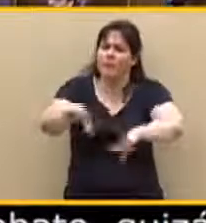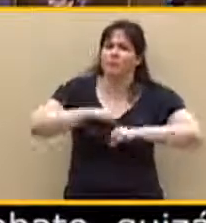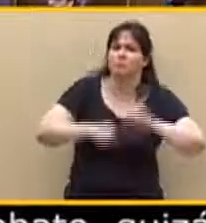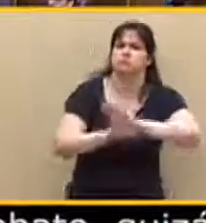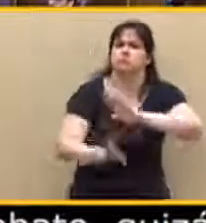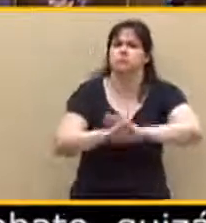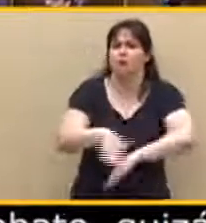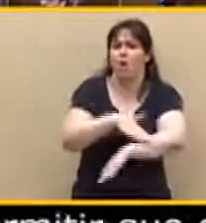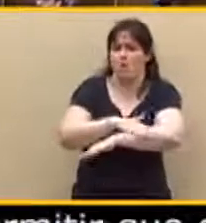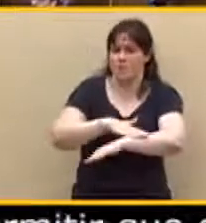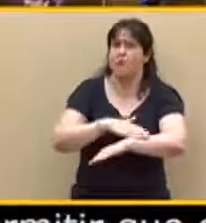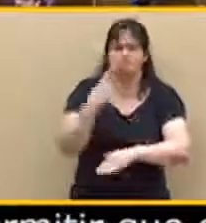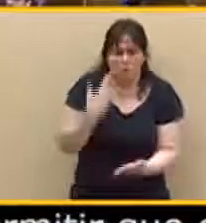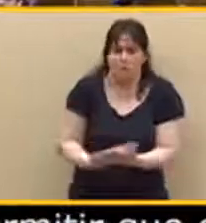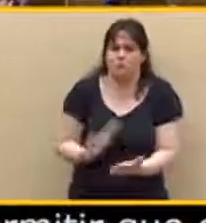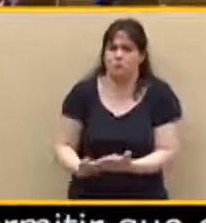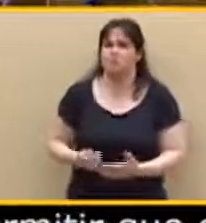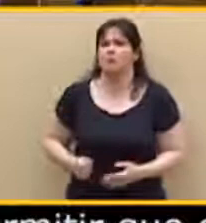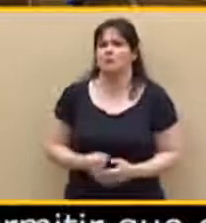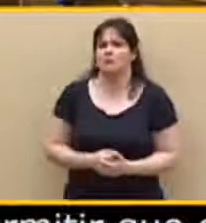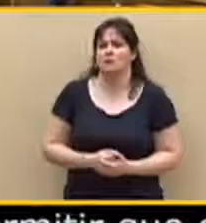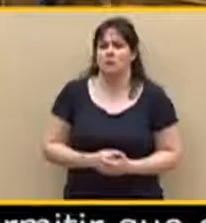va a demostrar.